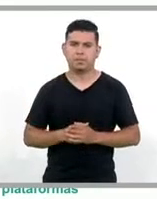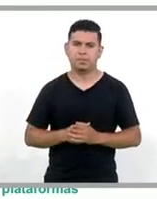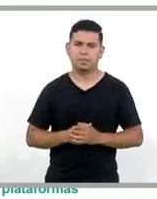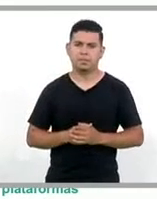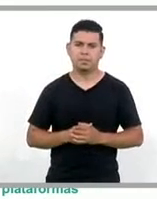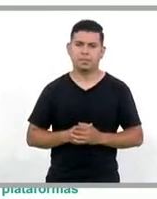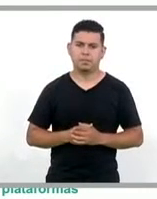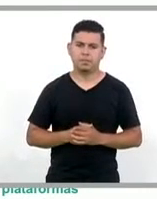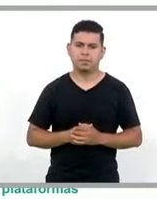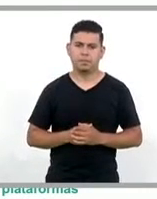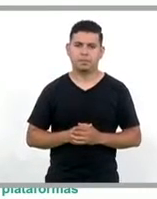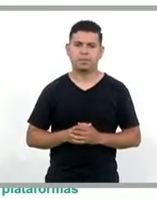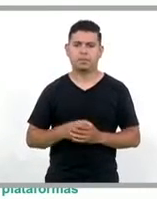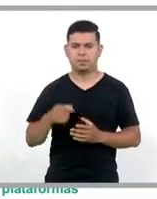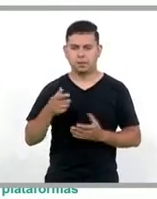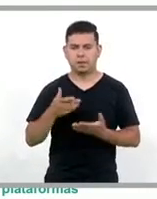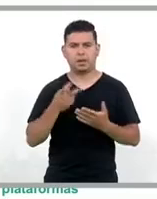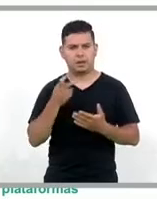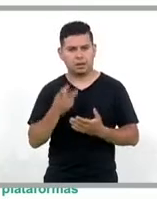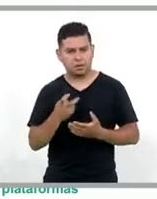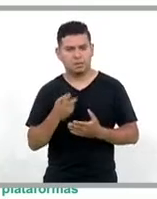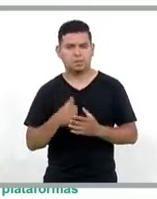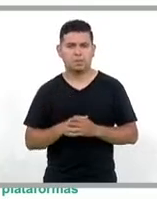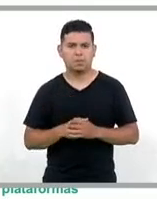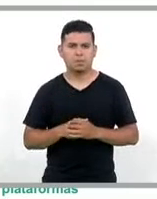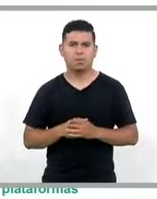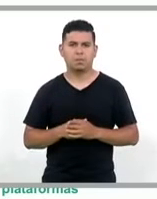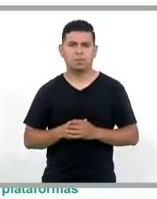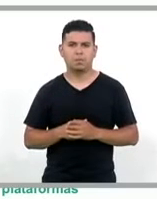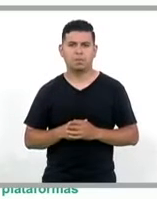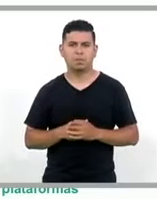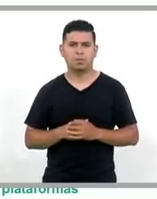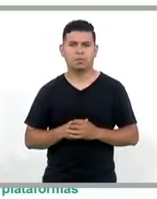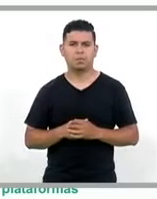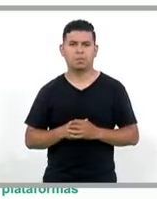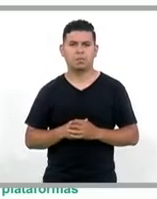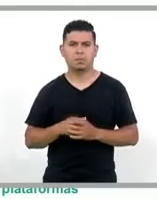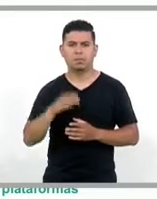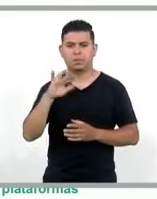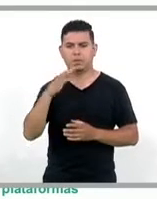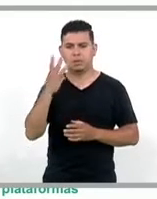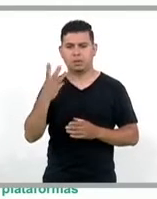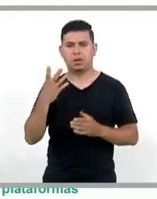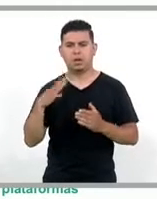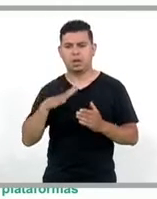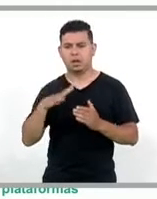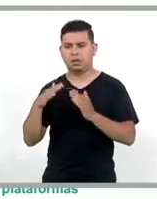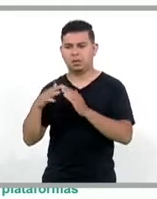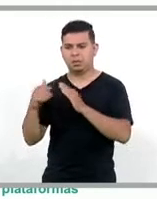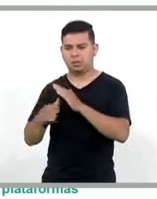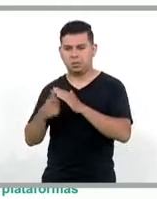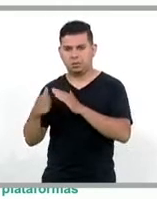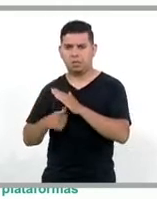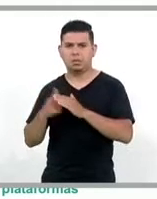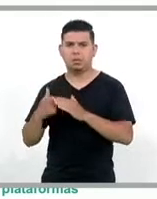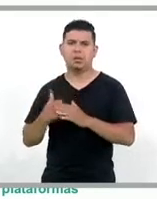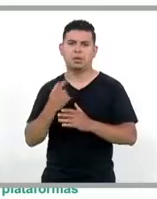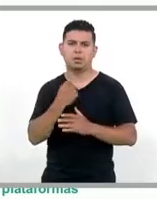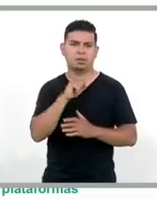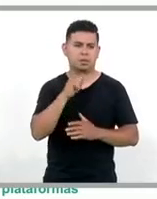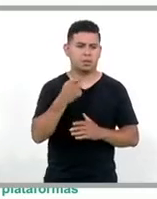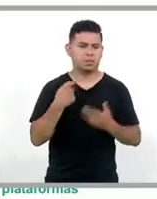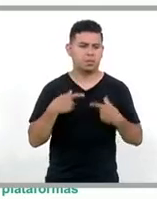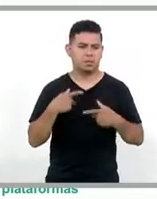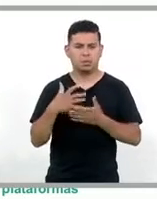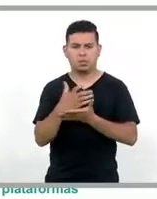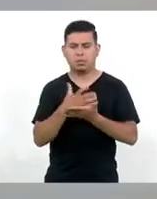se encuentran como se han encontrado en 53 están en aislamiento y 126 recuperados